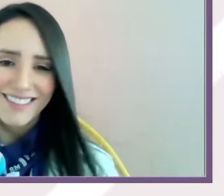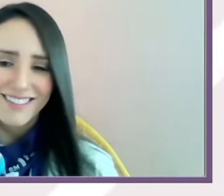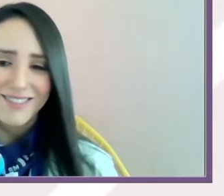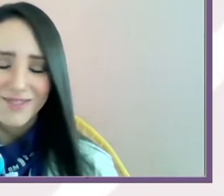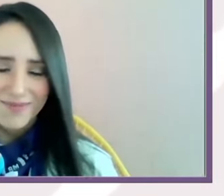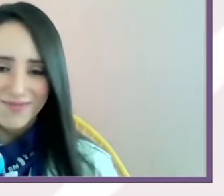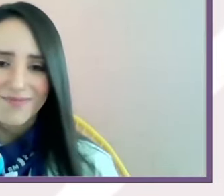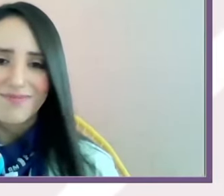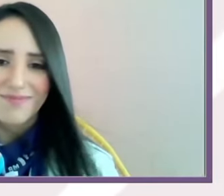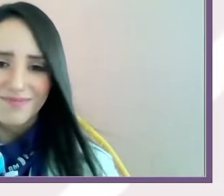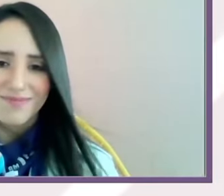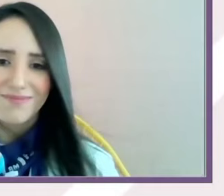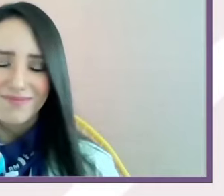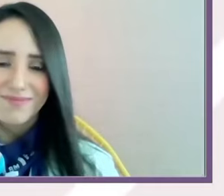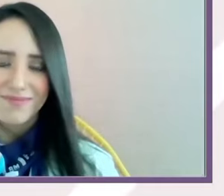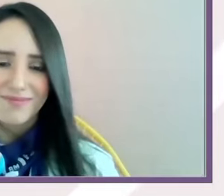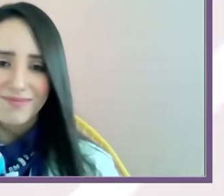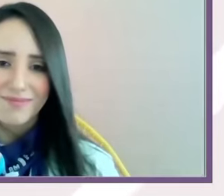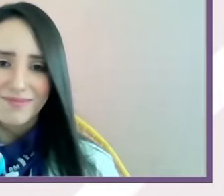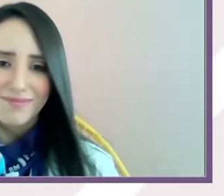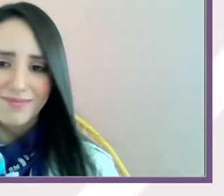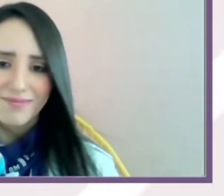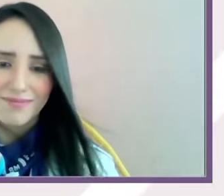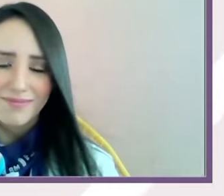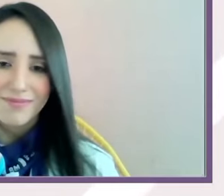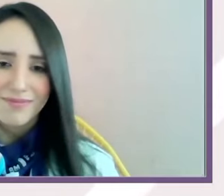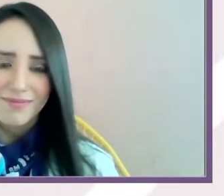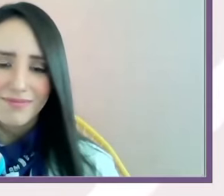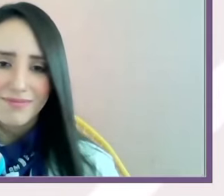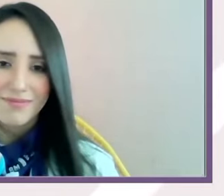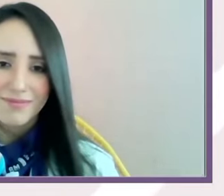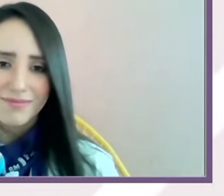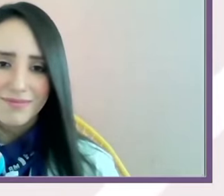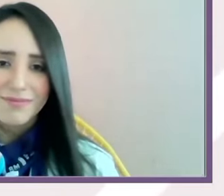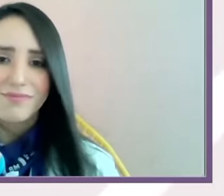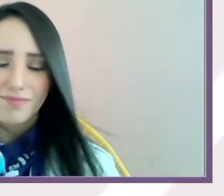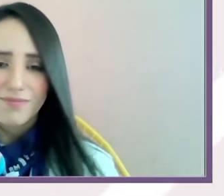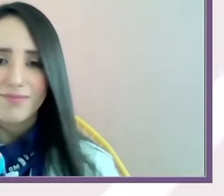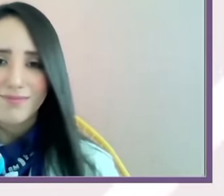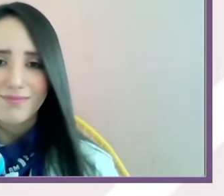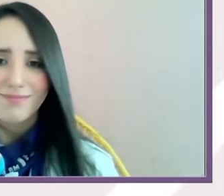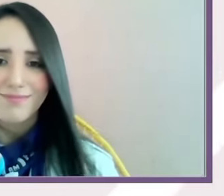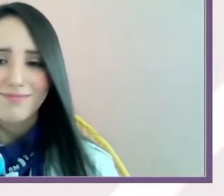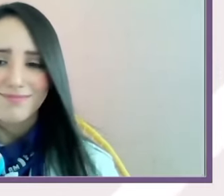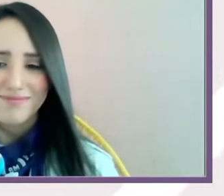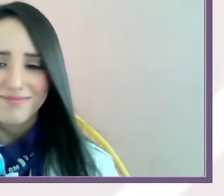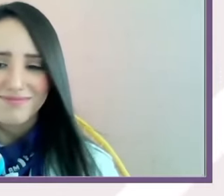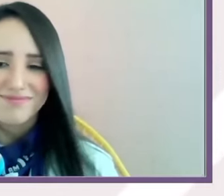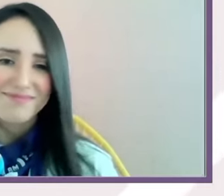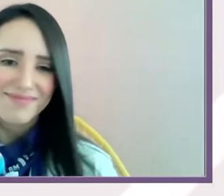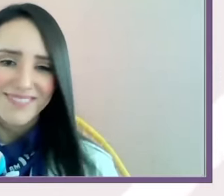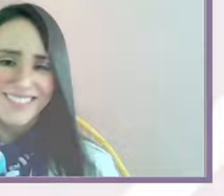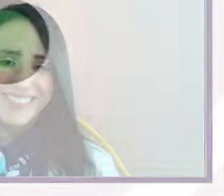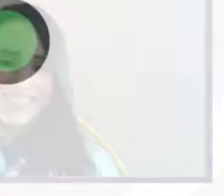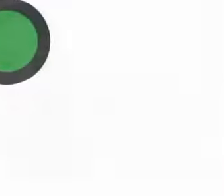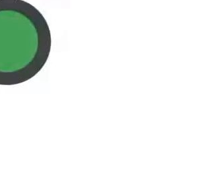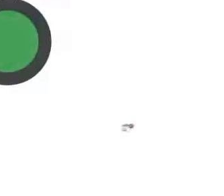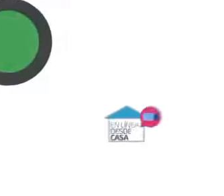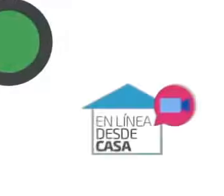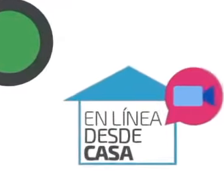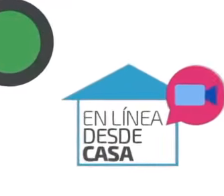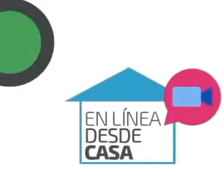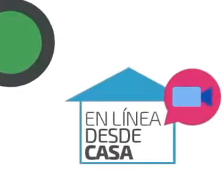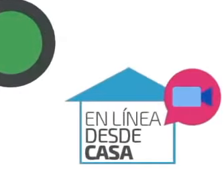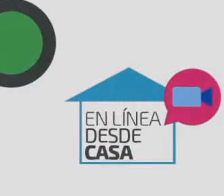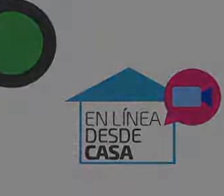regresar para platicar sobre pues qué hay que hacer, hacia dónde debemos caminar como comunidad. Nos vemos ahorita.